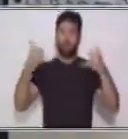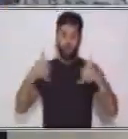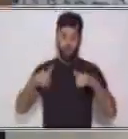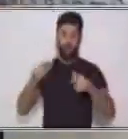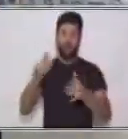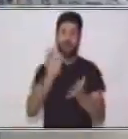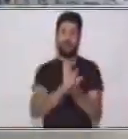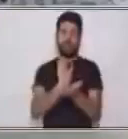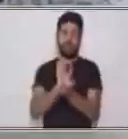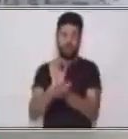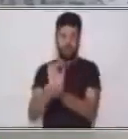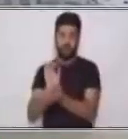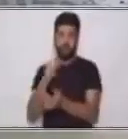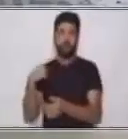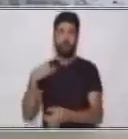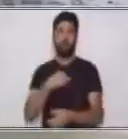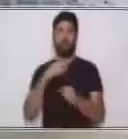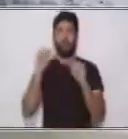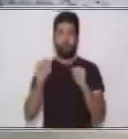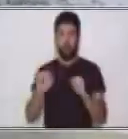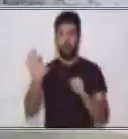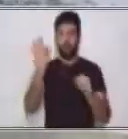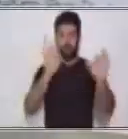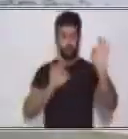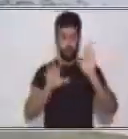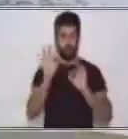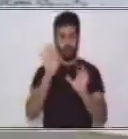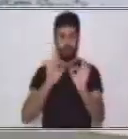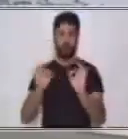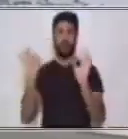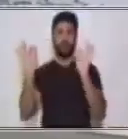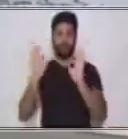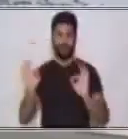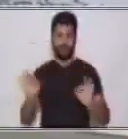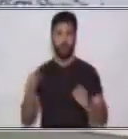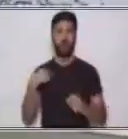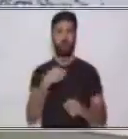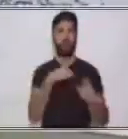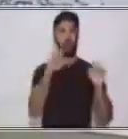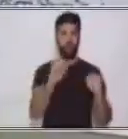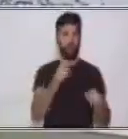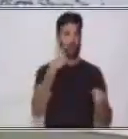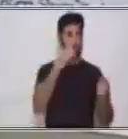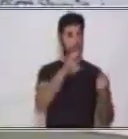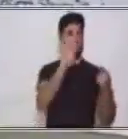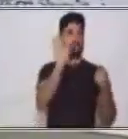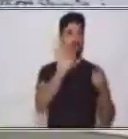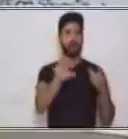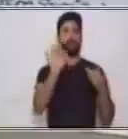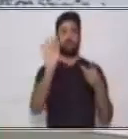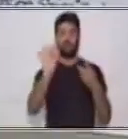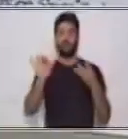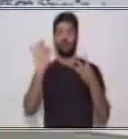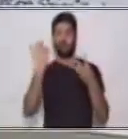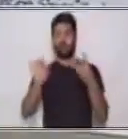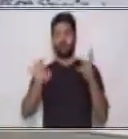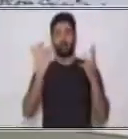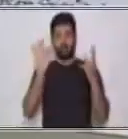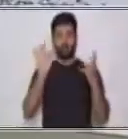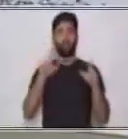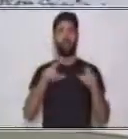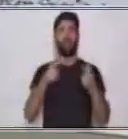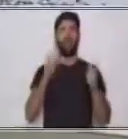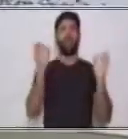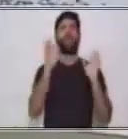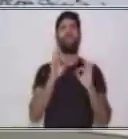que nosotros podamos hallarlo. Entonces, así es como nosotros podemos identificar algunas formas de cómo se